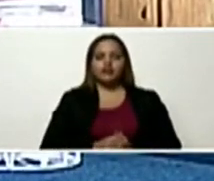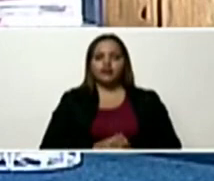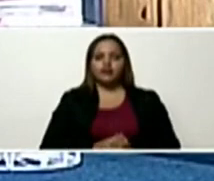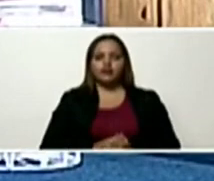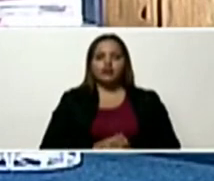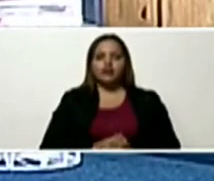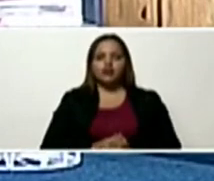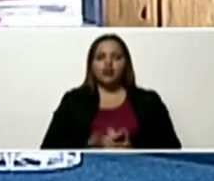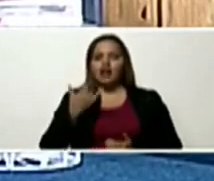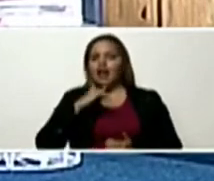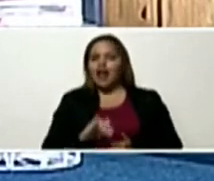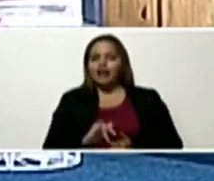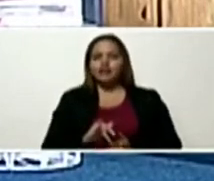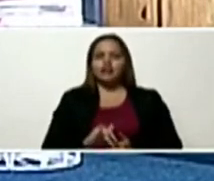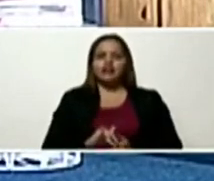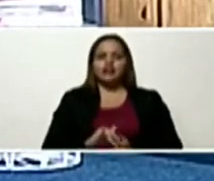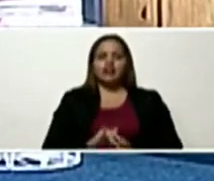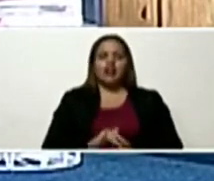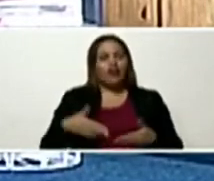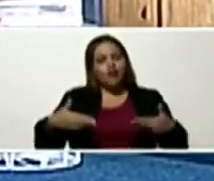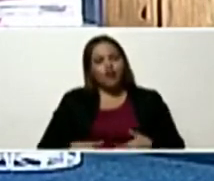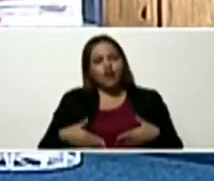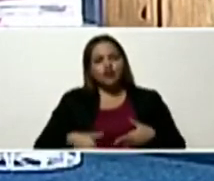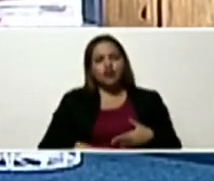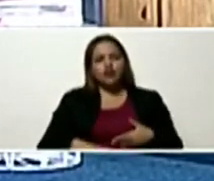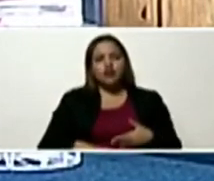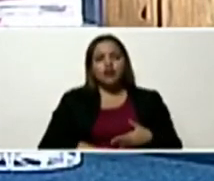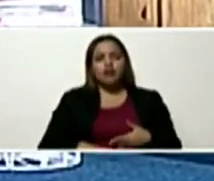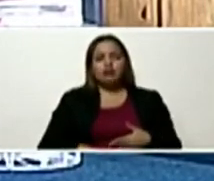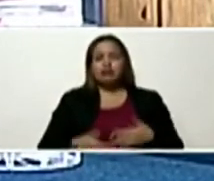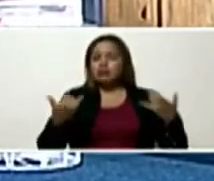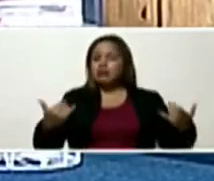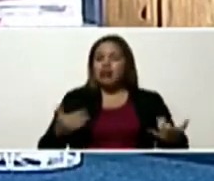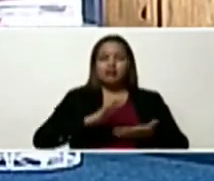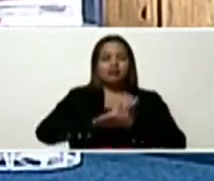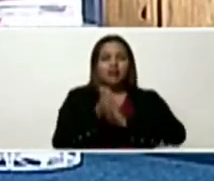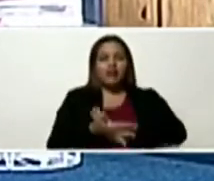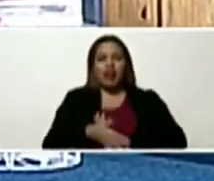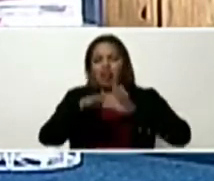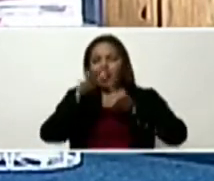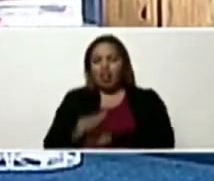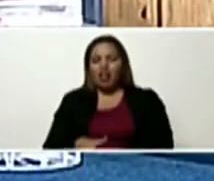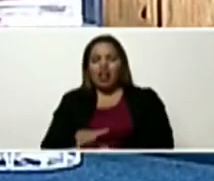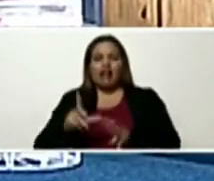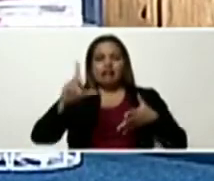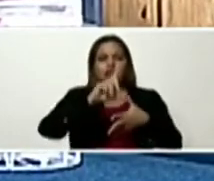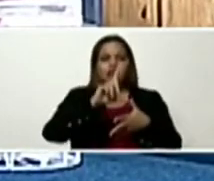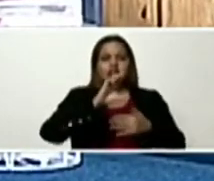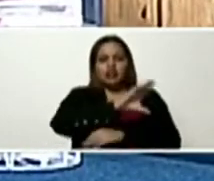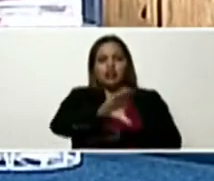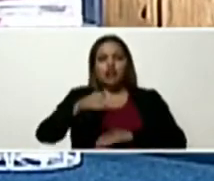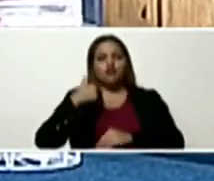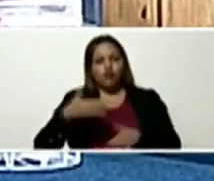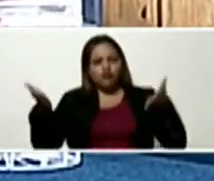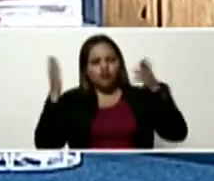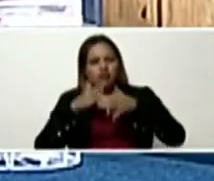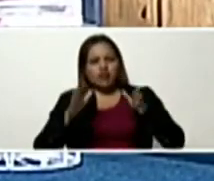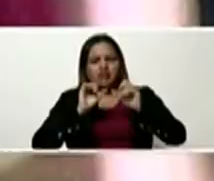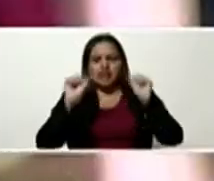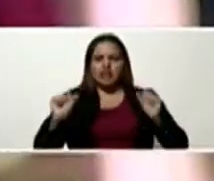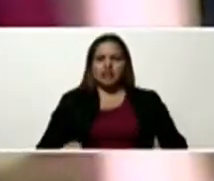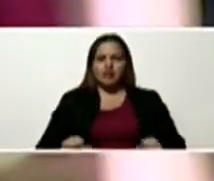están luchando por la descolonización de América Latina y el Caribe, se los recomiendo. El sistema